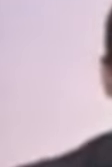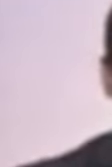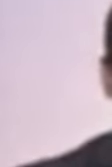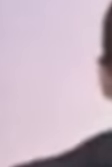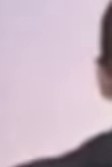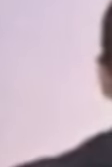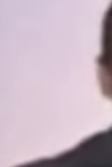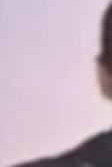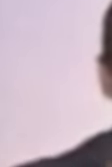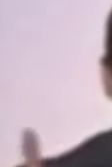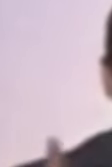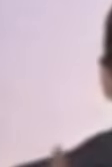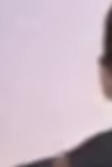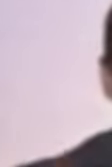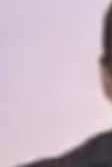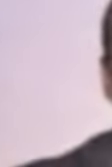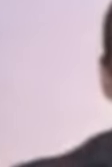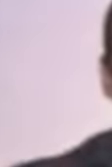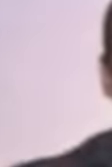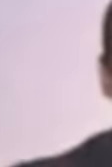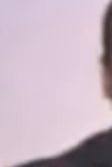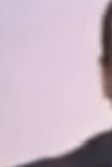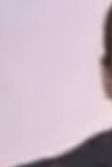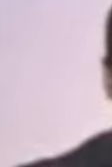que la libertad no nos la regala nadie,